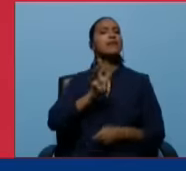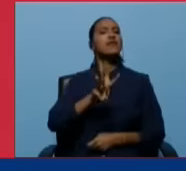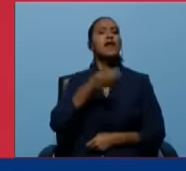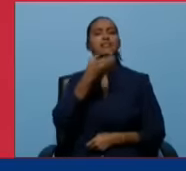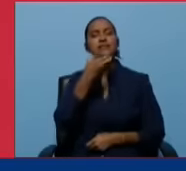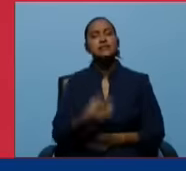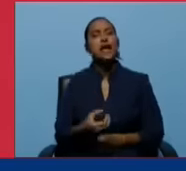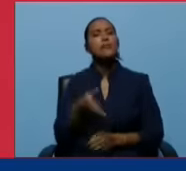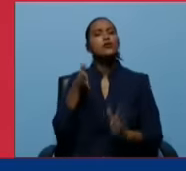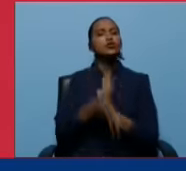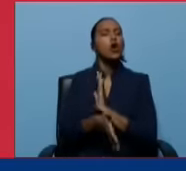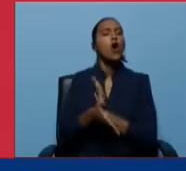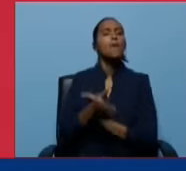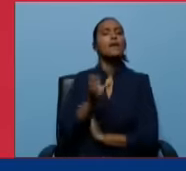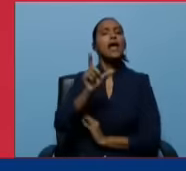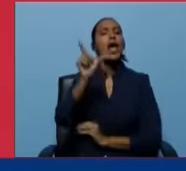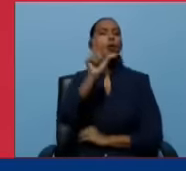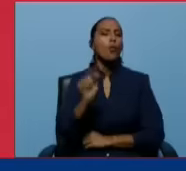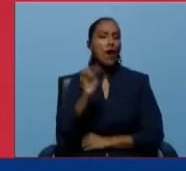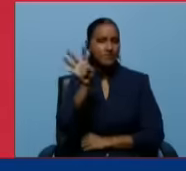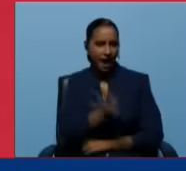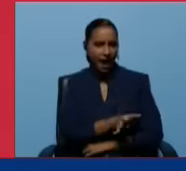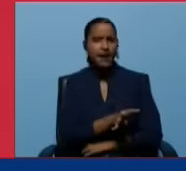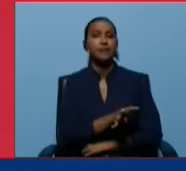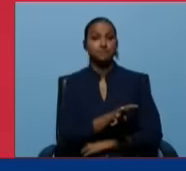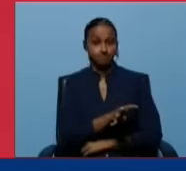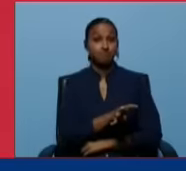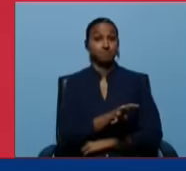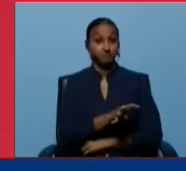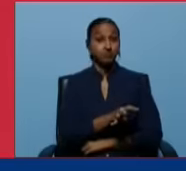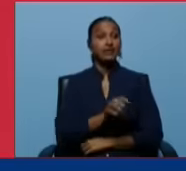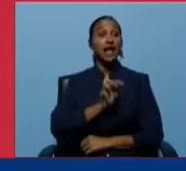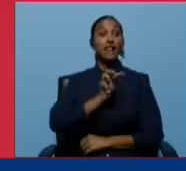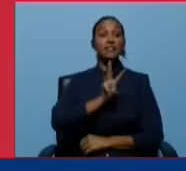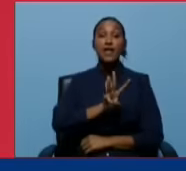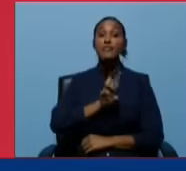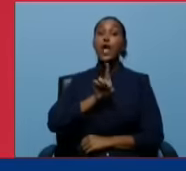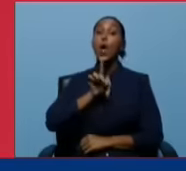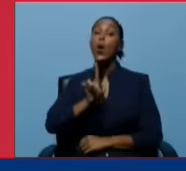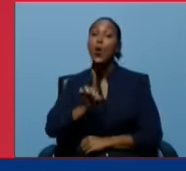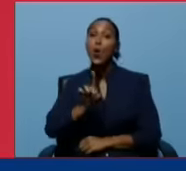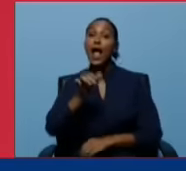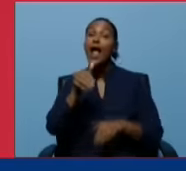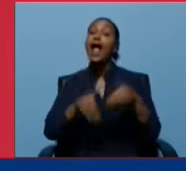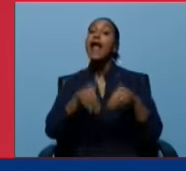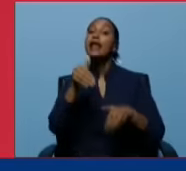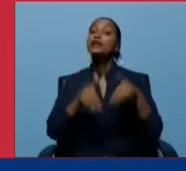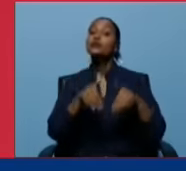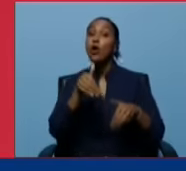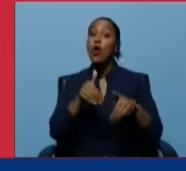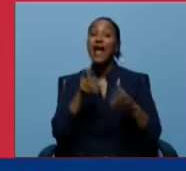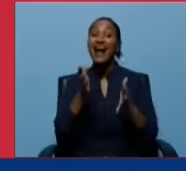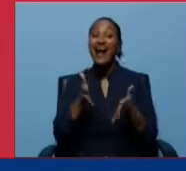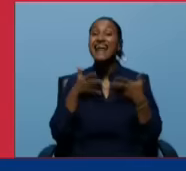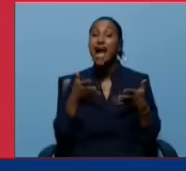pasado. De esas 31 elecciones hemos ganado por la línea 29.